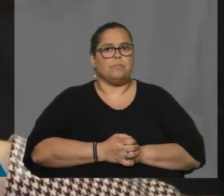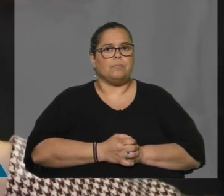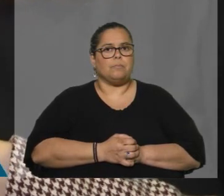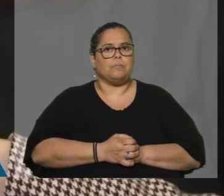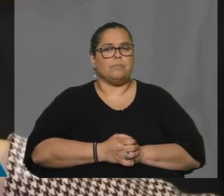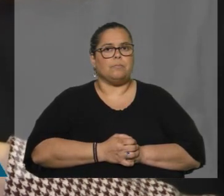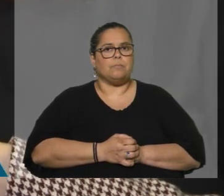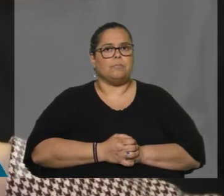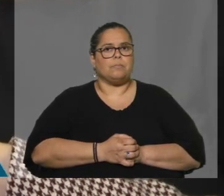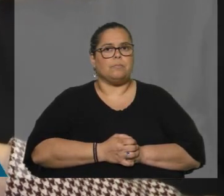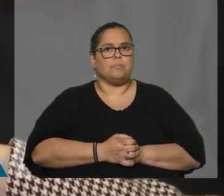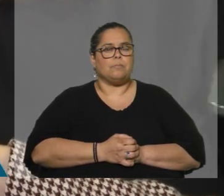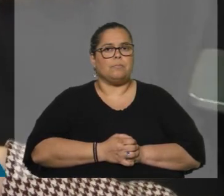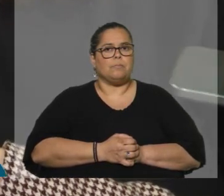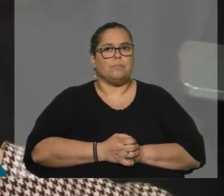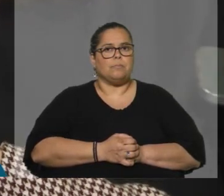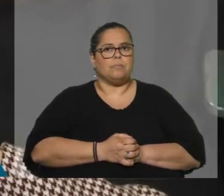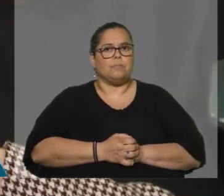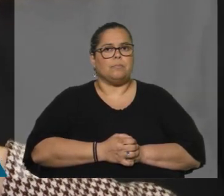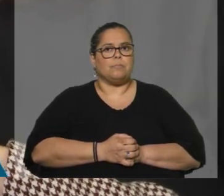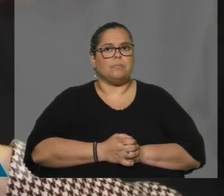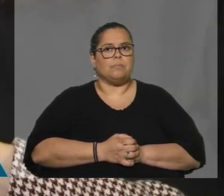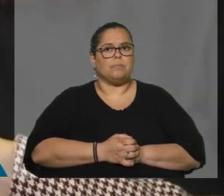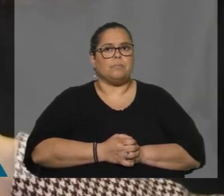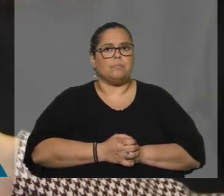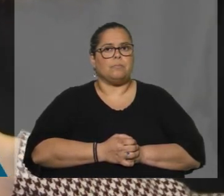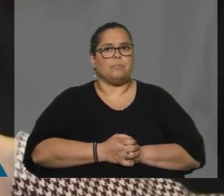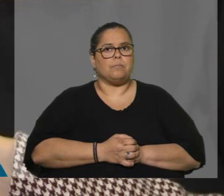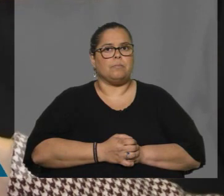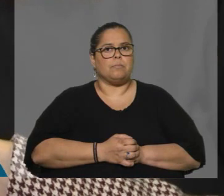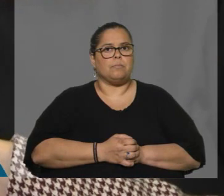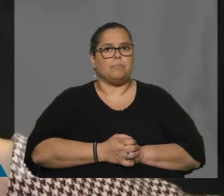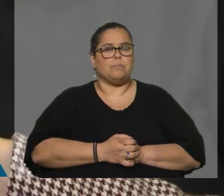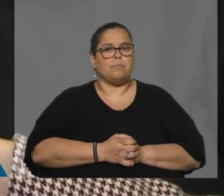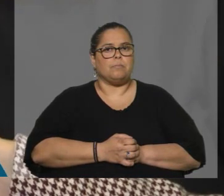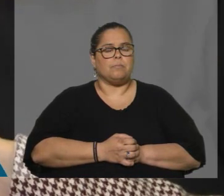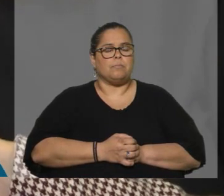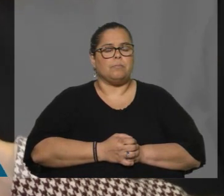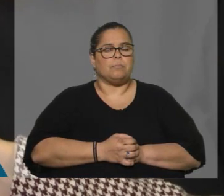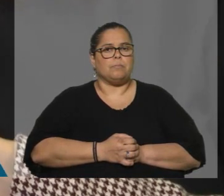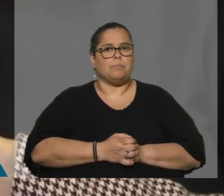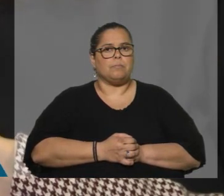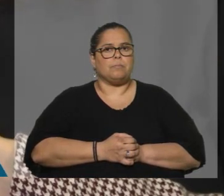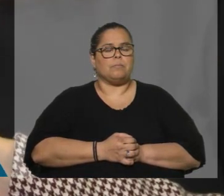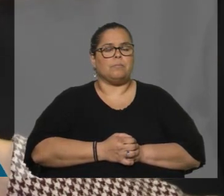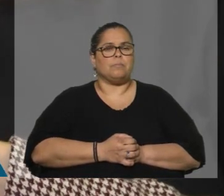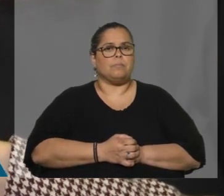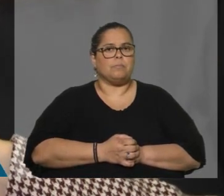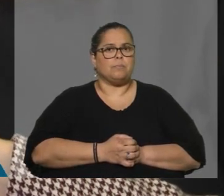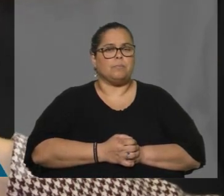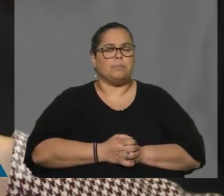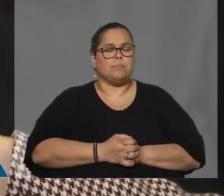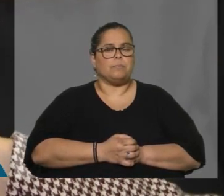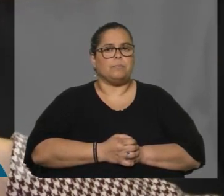seen short video of the atrocities um to to see and to demonstrate for